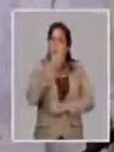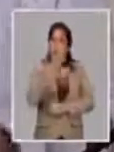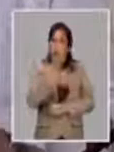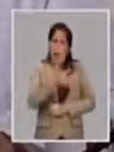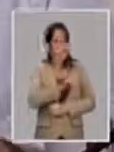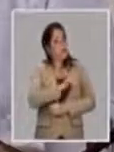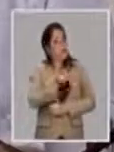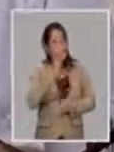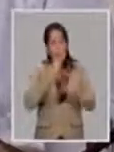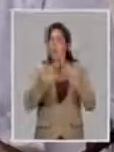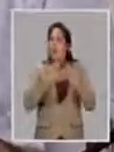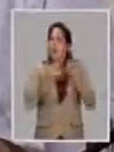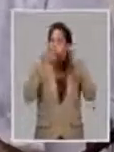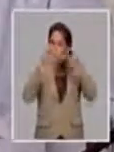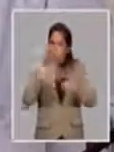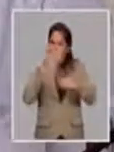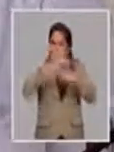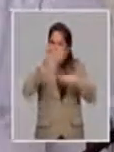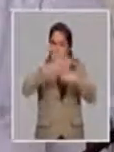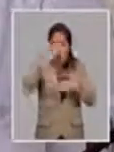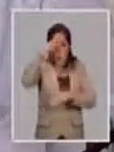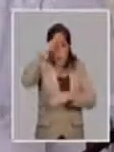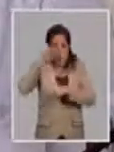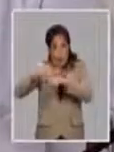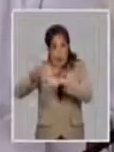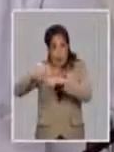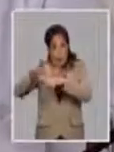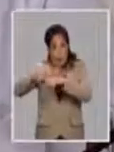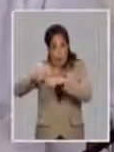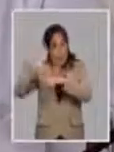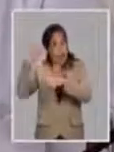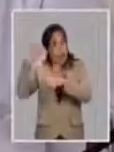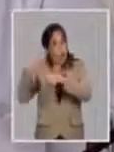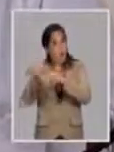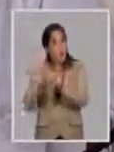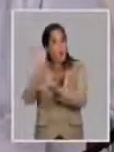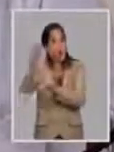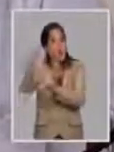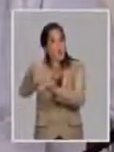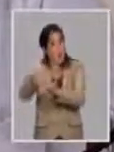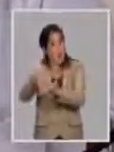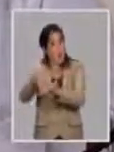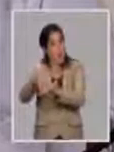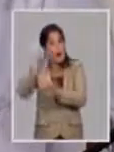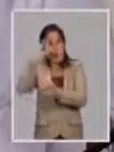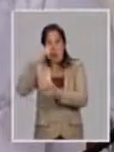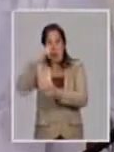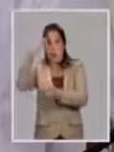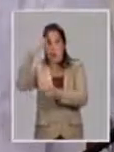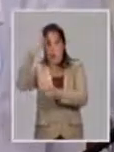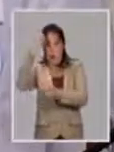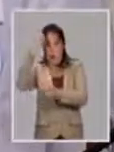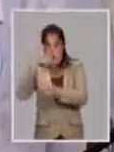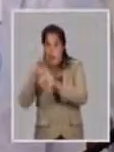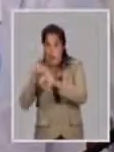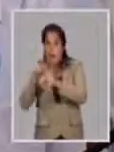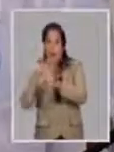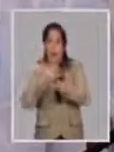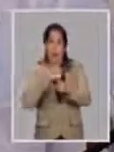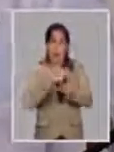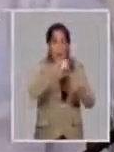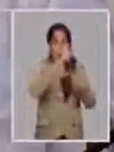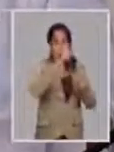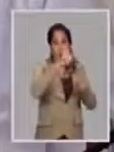hacen ustedes en Santiago? Realmente en La Habana, y después cuando hable de Mambisa, que se se ha realizado en el Centro Nacional